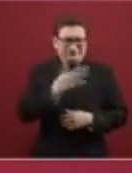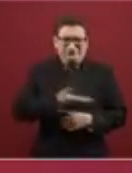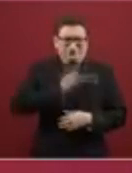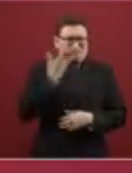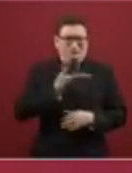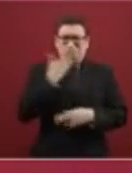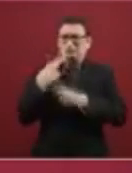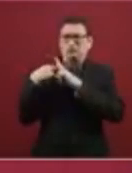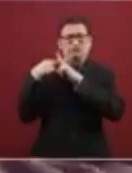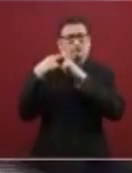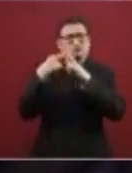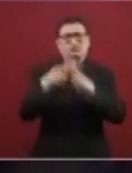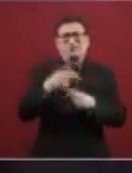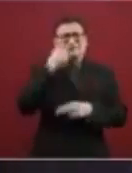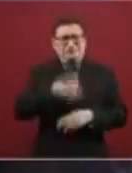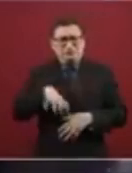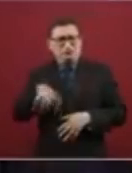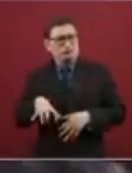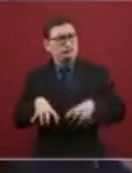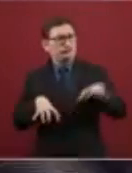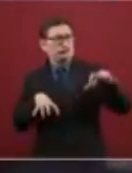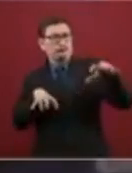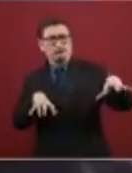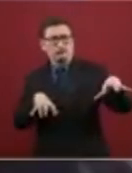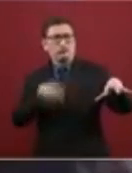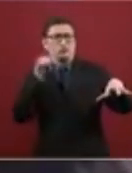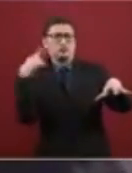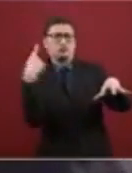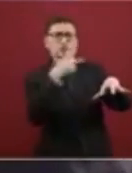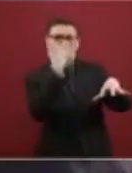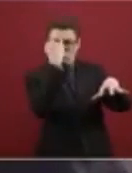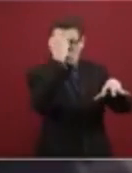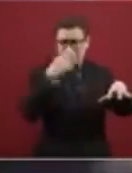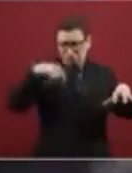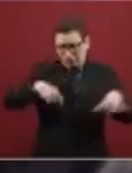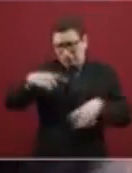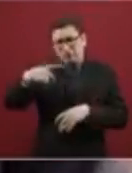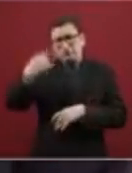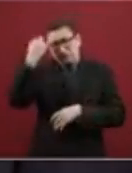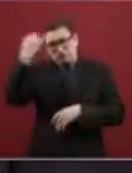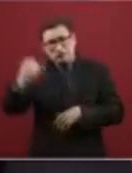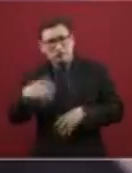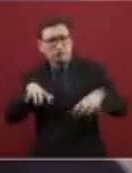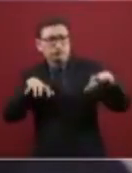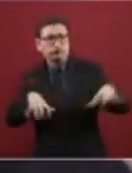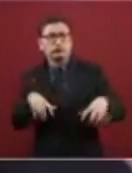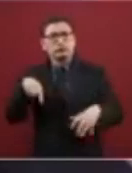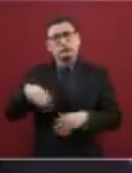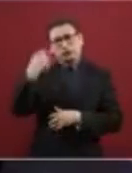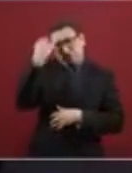dos posturas, dos corrientes de pensamiento, el pensamiento